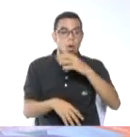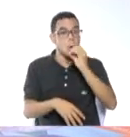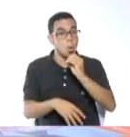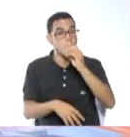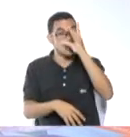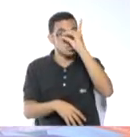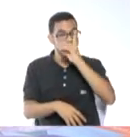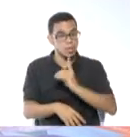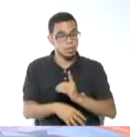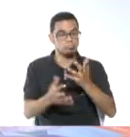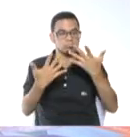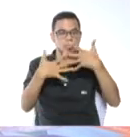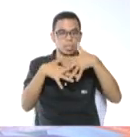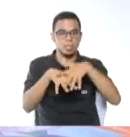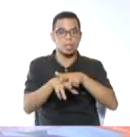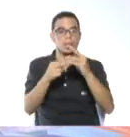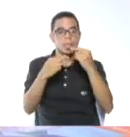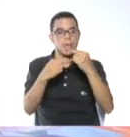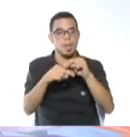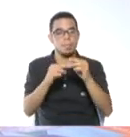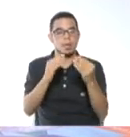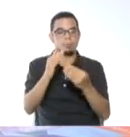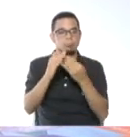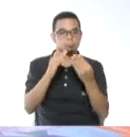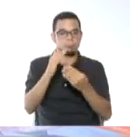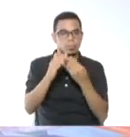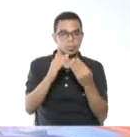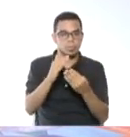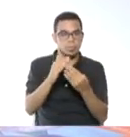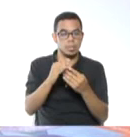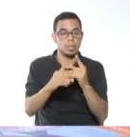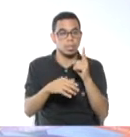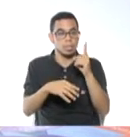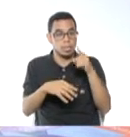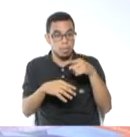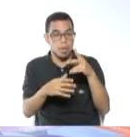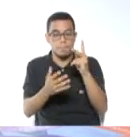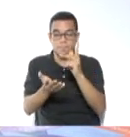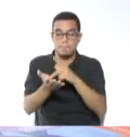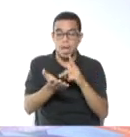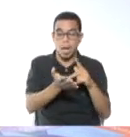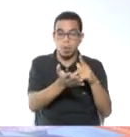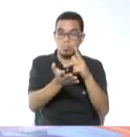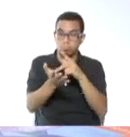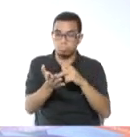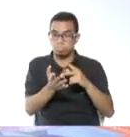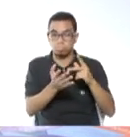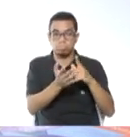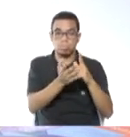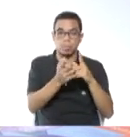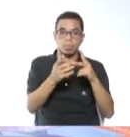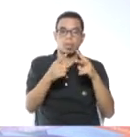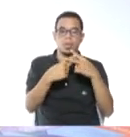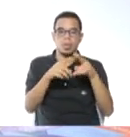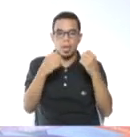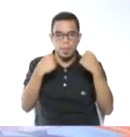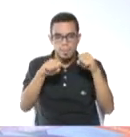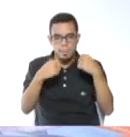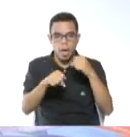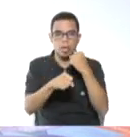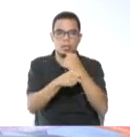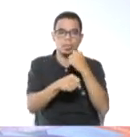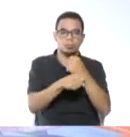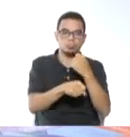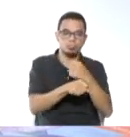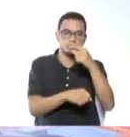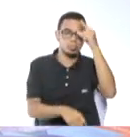discapacidad que están integrados en el nivel de educación media, pero también para los participantes de los talleres de educación